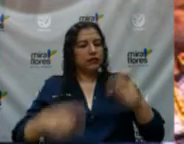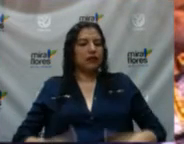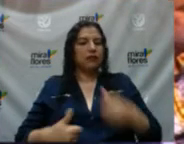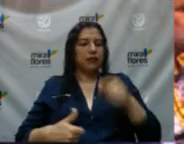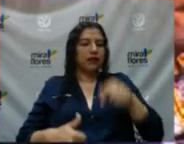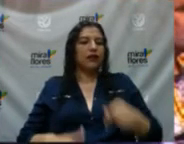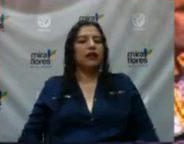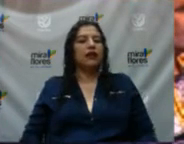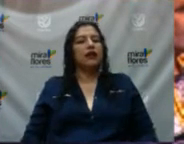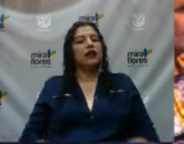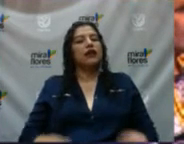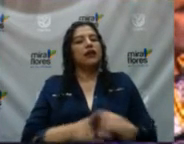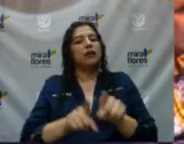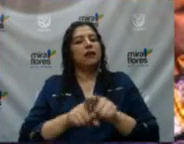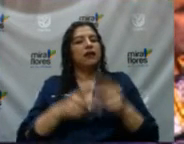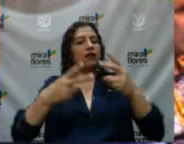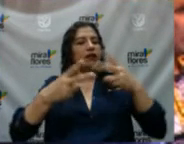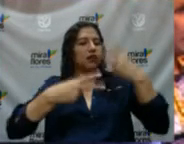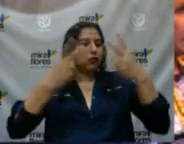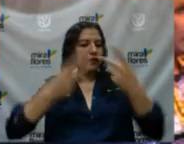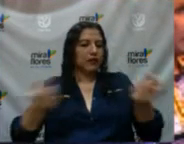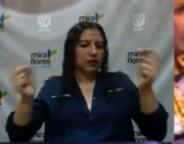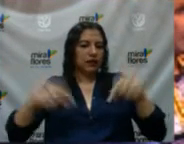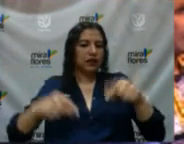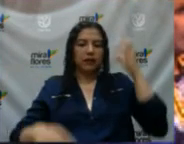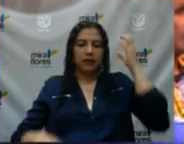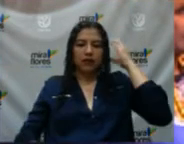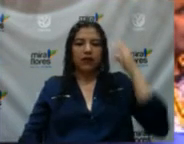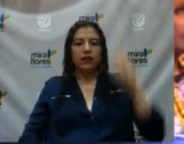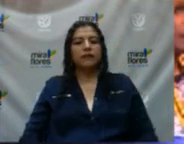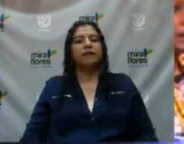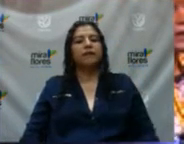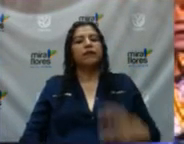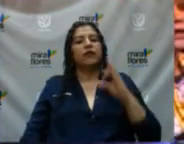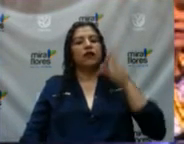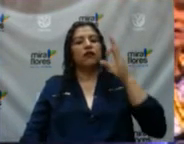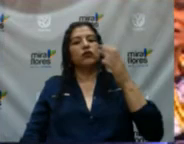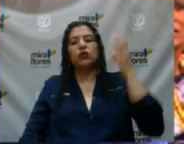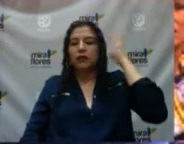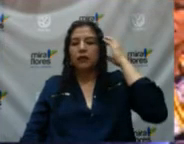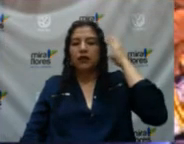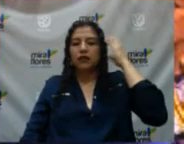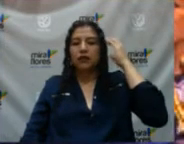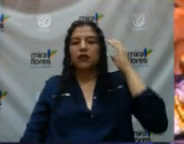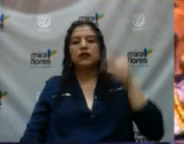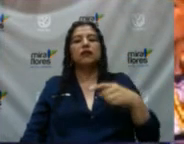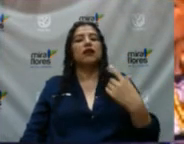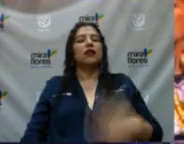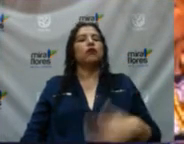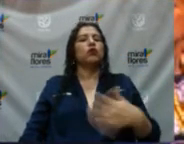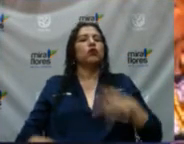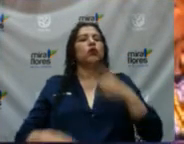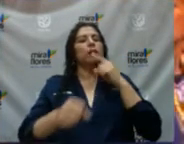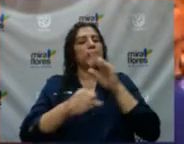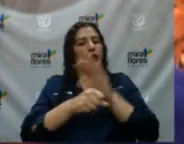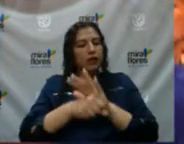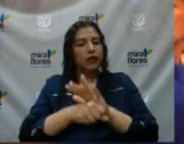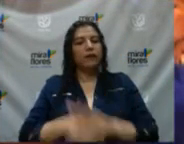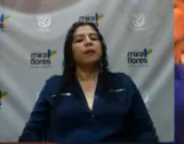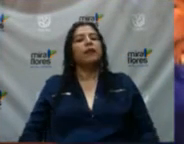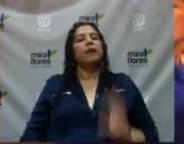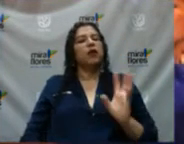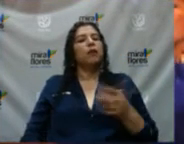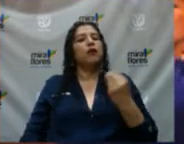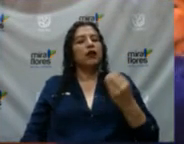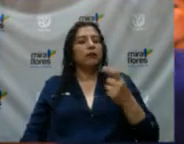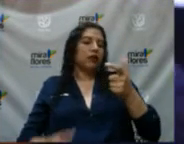también de quienes nos visitan en el distrito. El futuro de Miraflores es prometedor, pero es prometedor